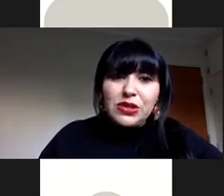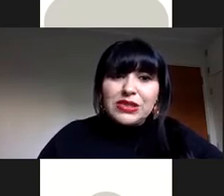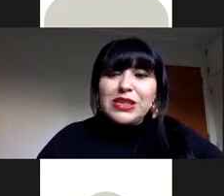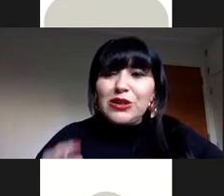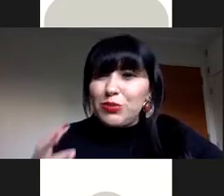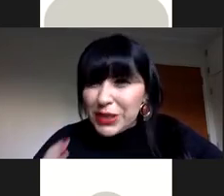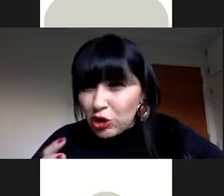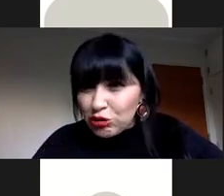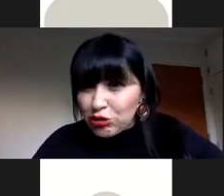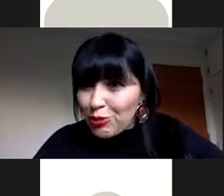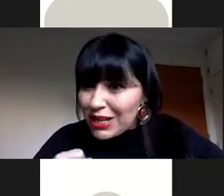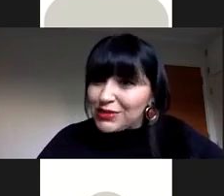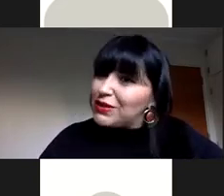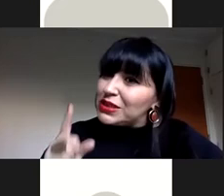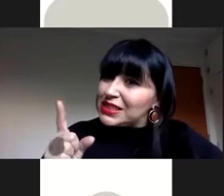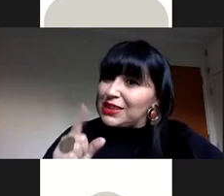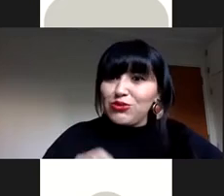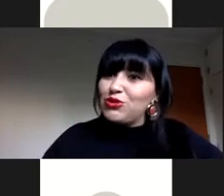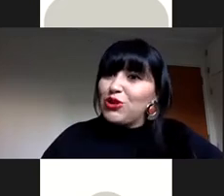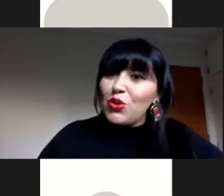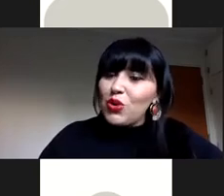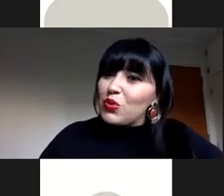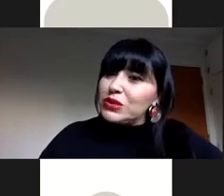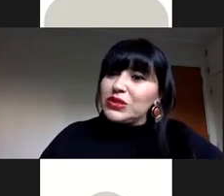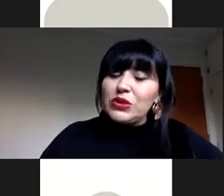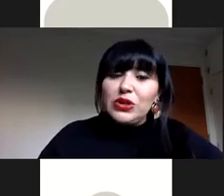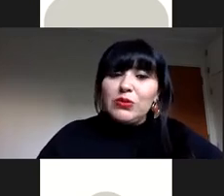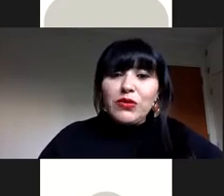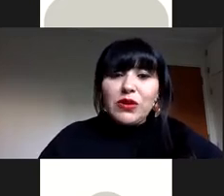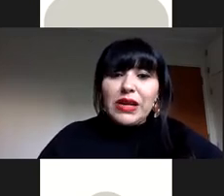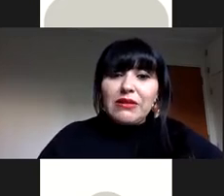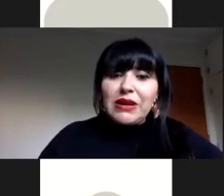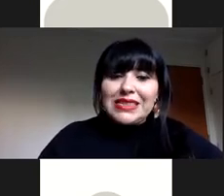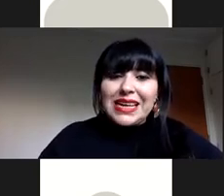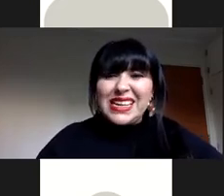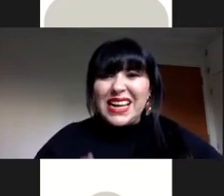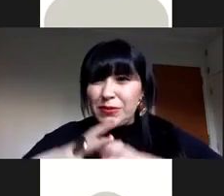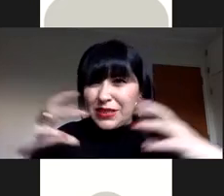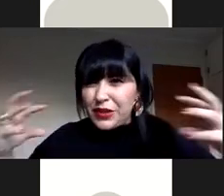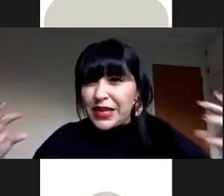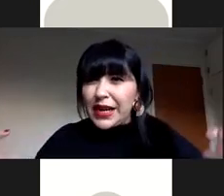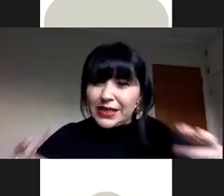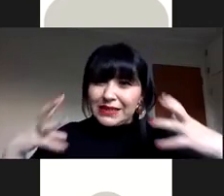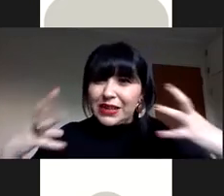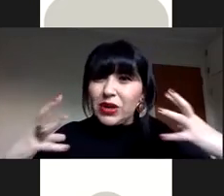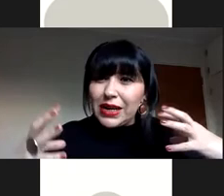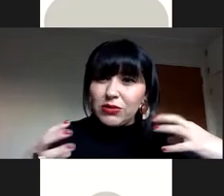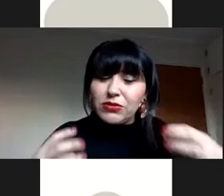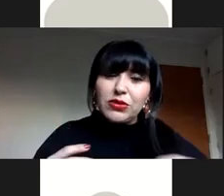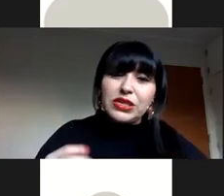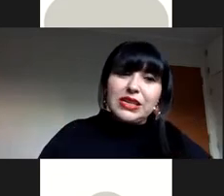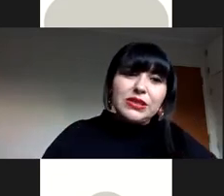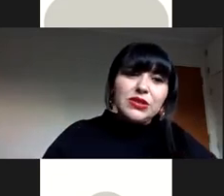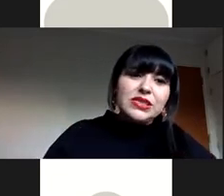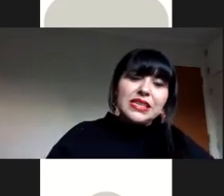mano de los mitos. Por eso vamos a tener un concurso muy vinculado a esa área, a desmitificar, a trabajar ojalá